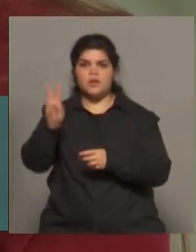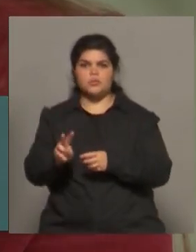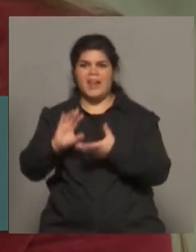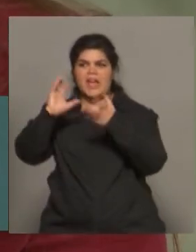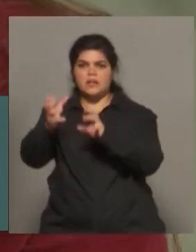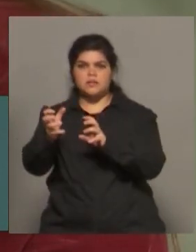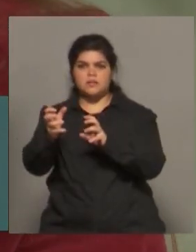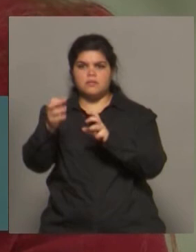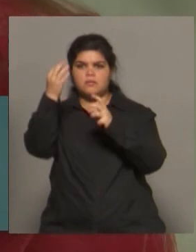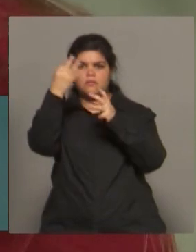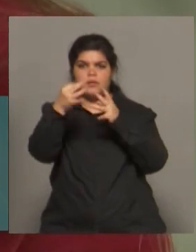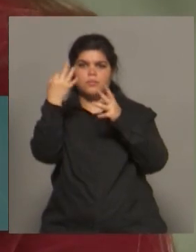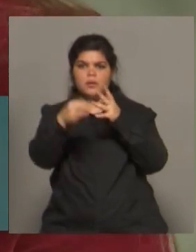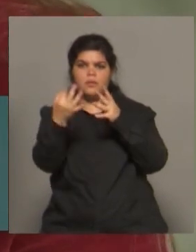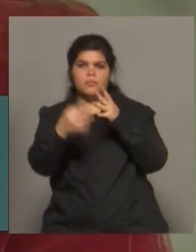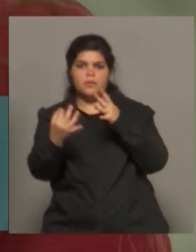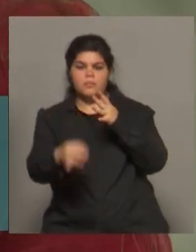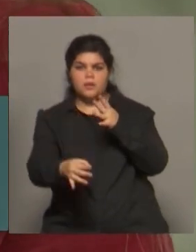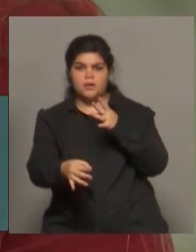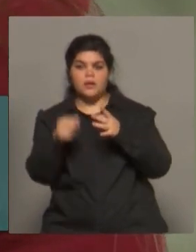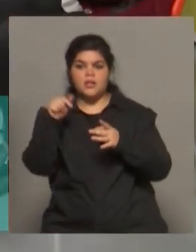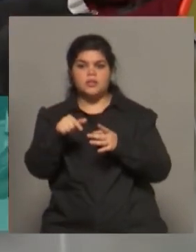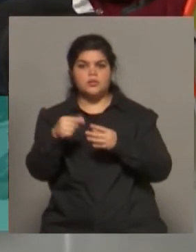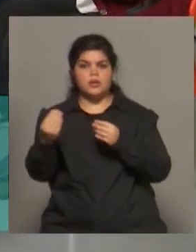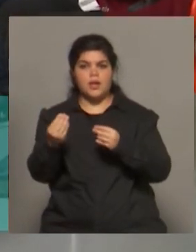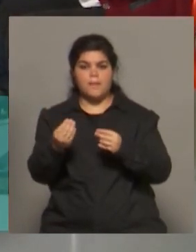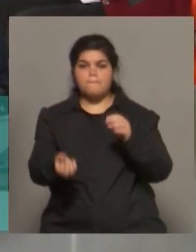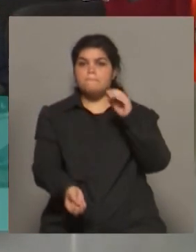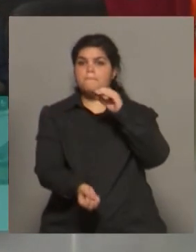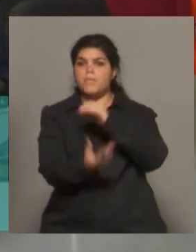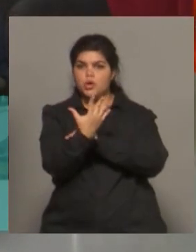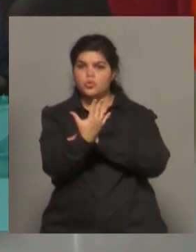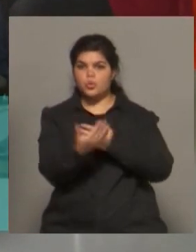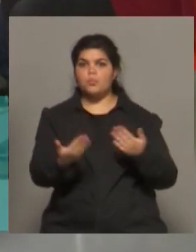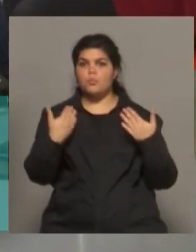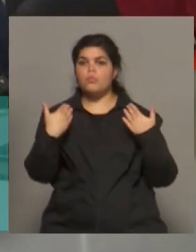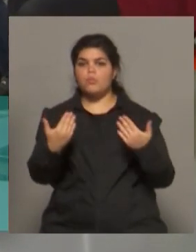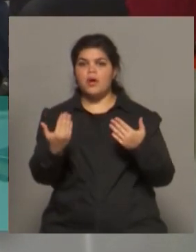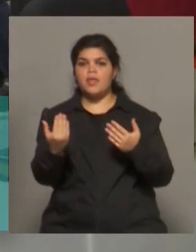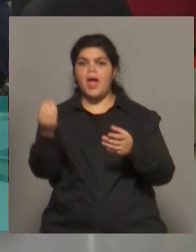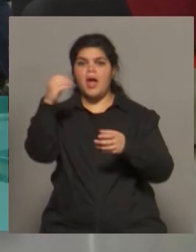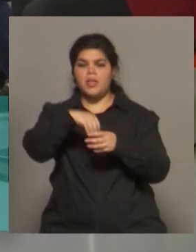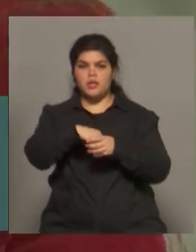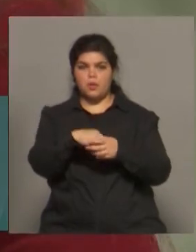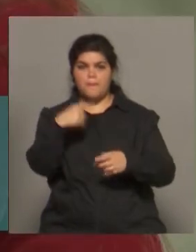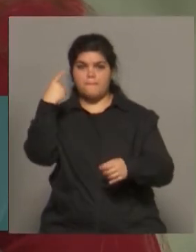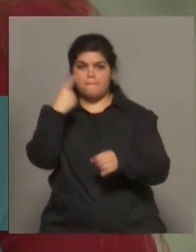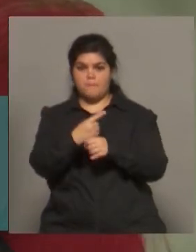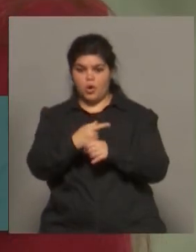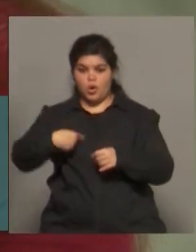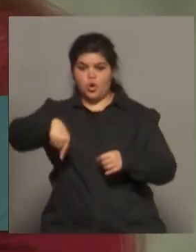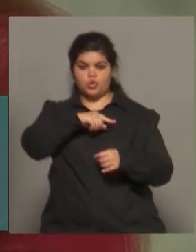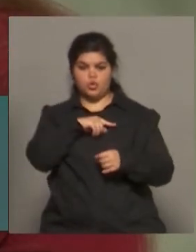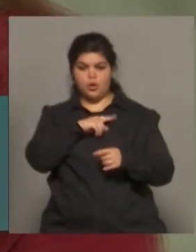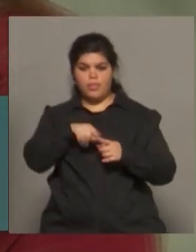son factores que le permiten al Mercosur presentarse a integrarnos primero nosotros para después poder